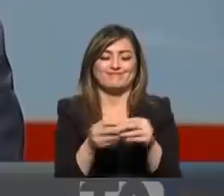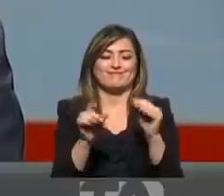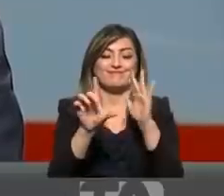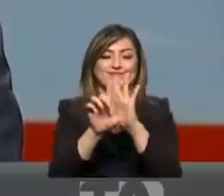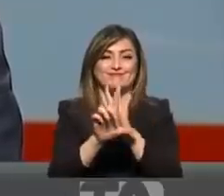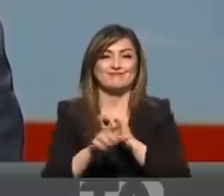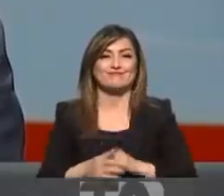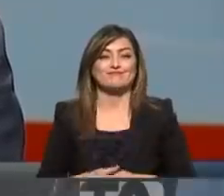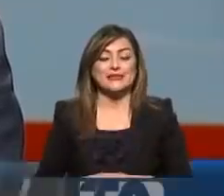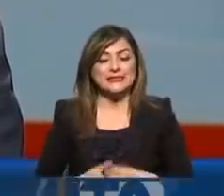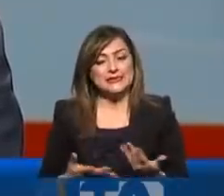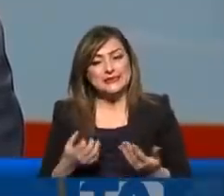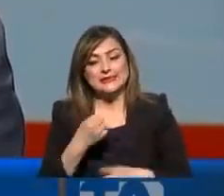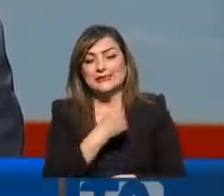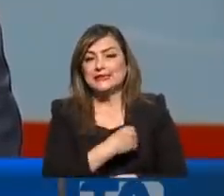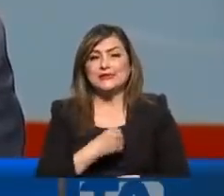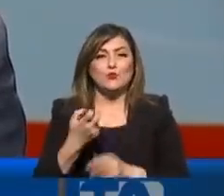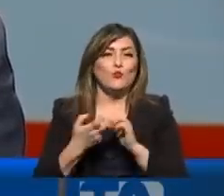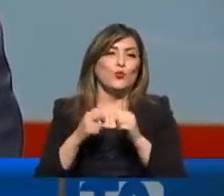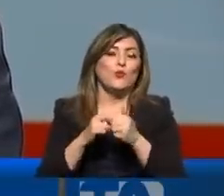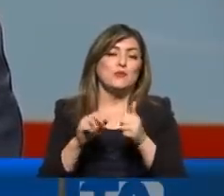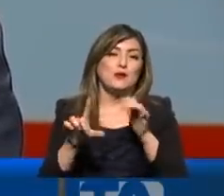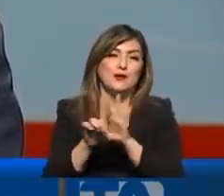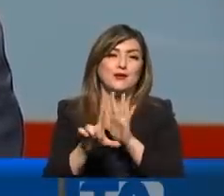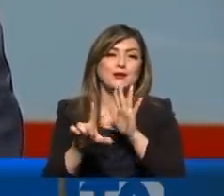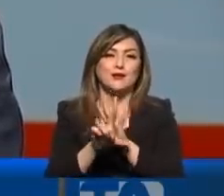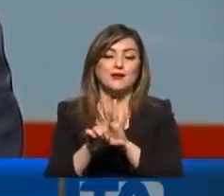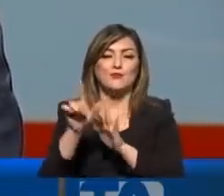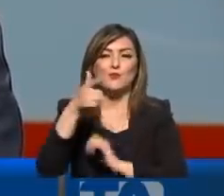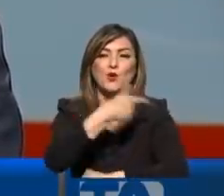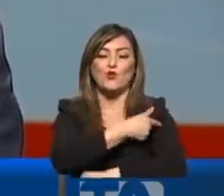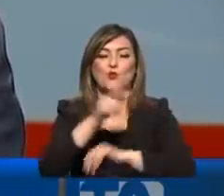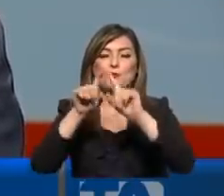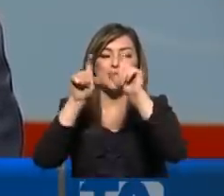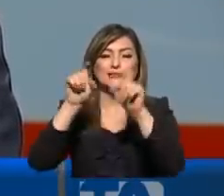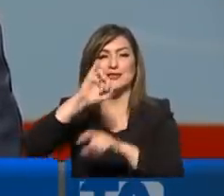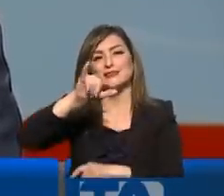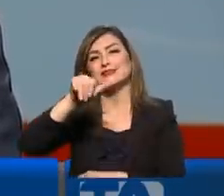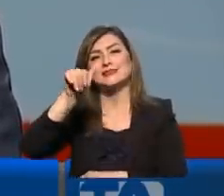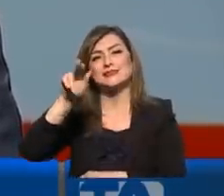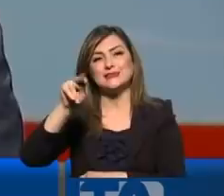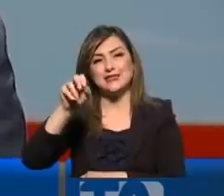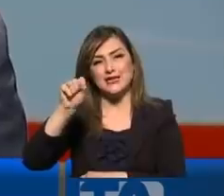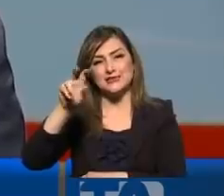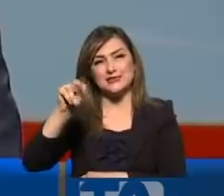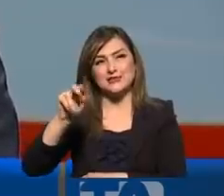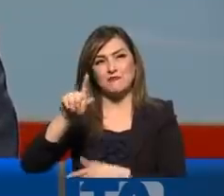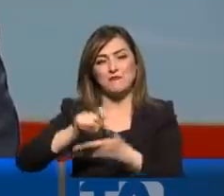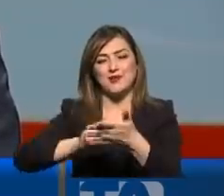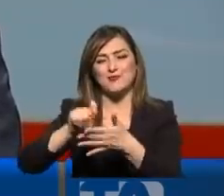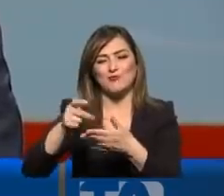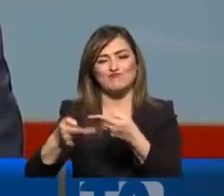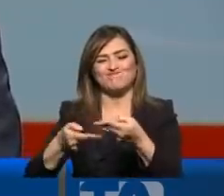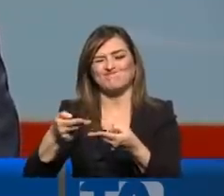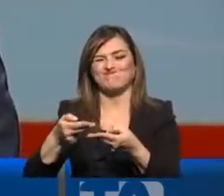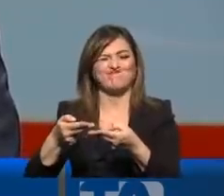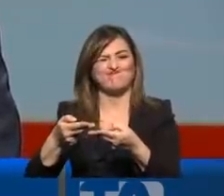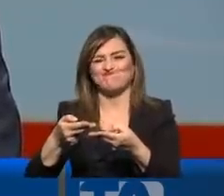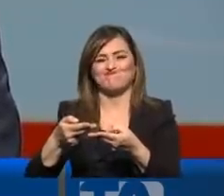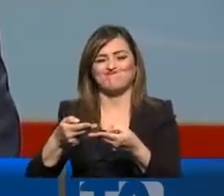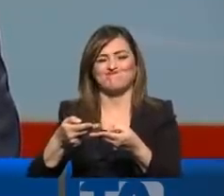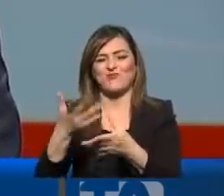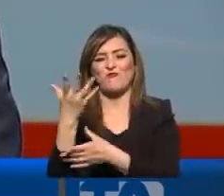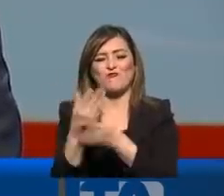legales. Lamentablemente tenemos un vacío jurídico precisamente para la firma con esa farmacéutica respecto a